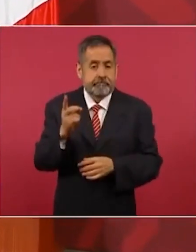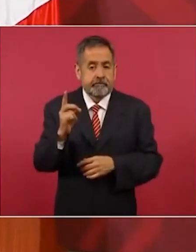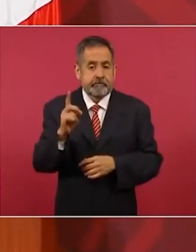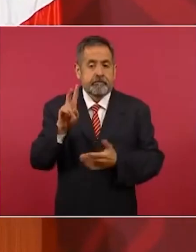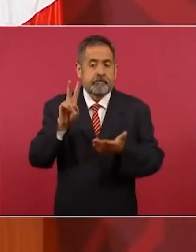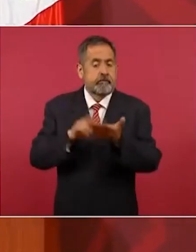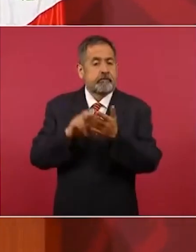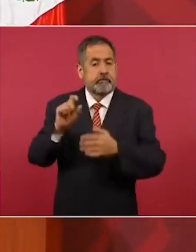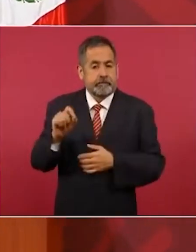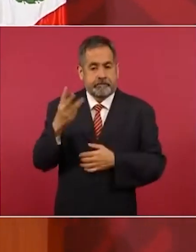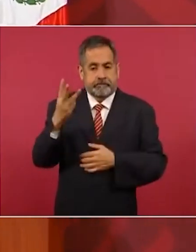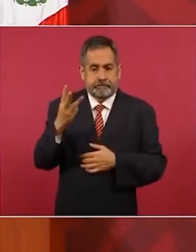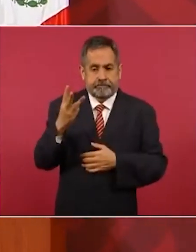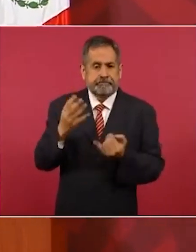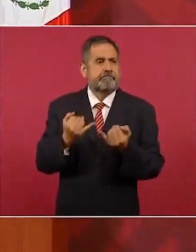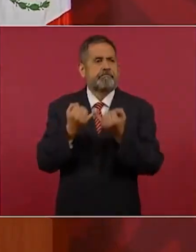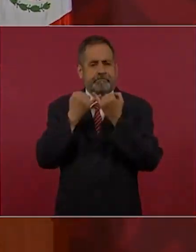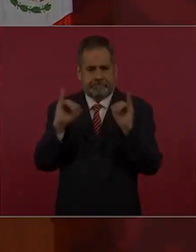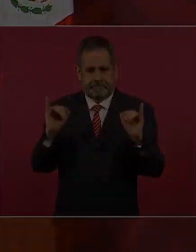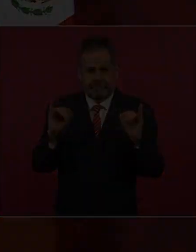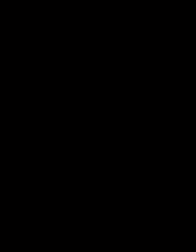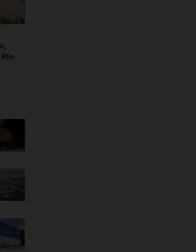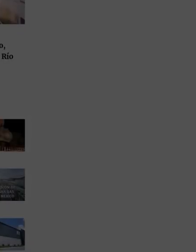estemos inaugurando.